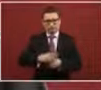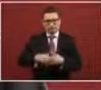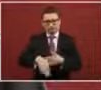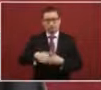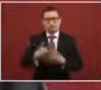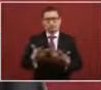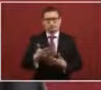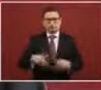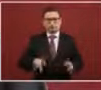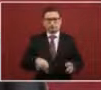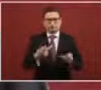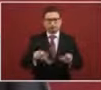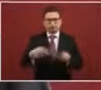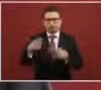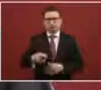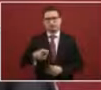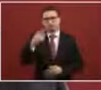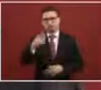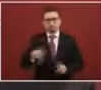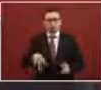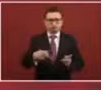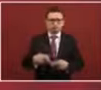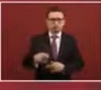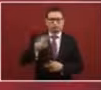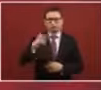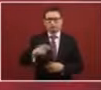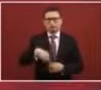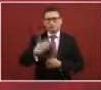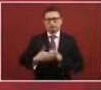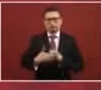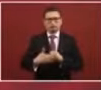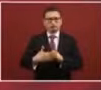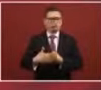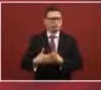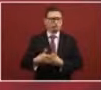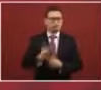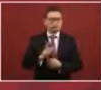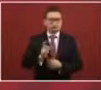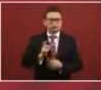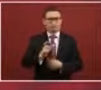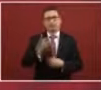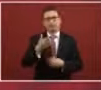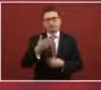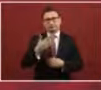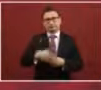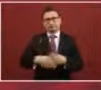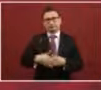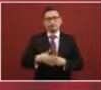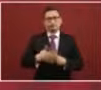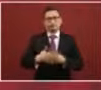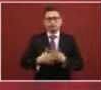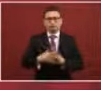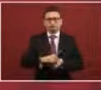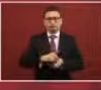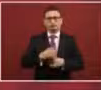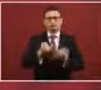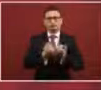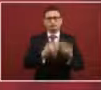una subasta. La que sigue es de residencias, de